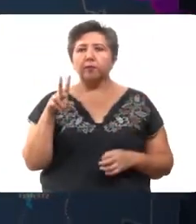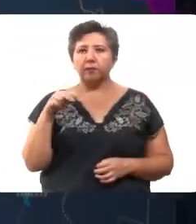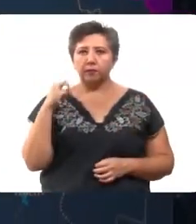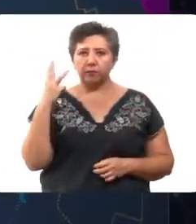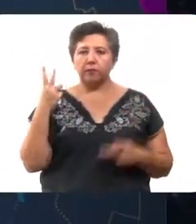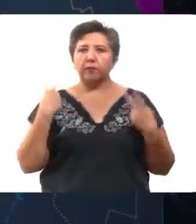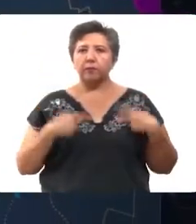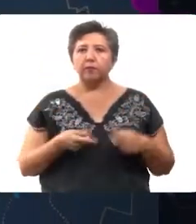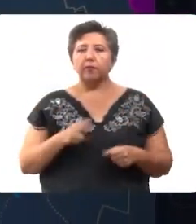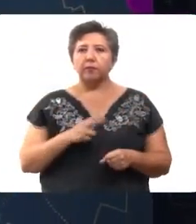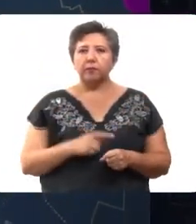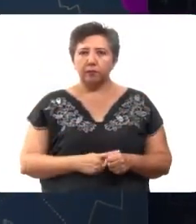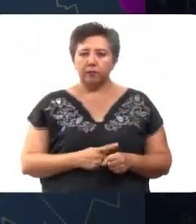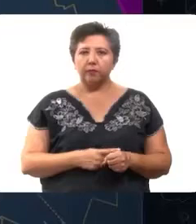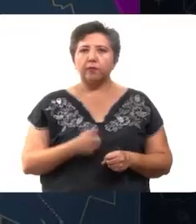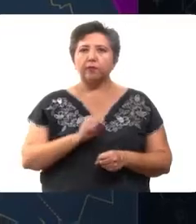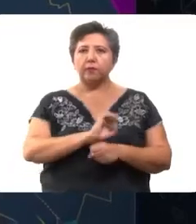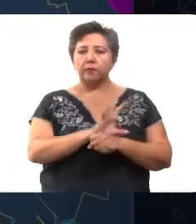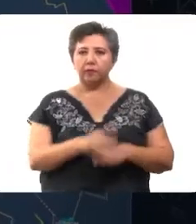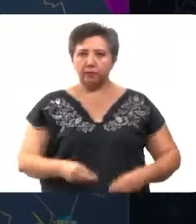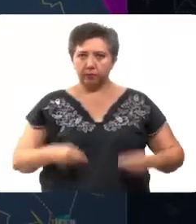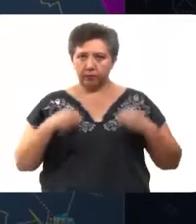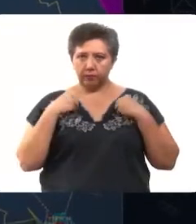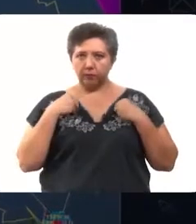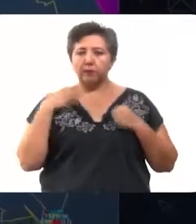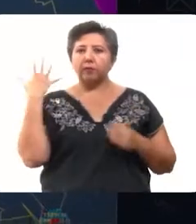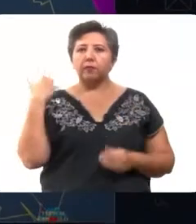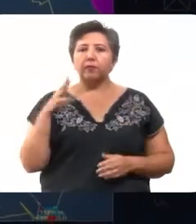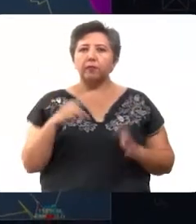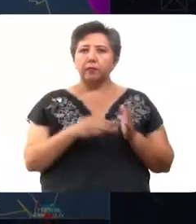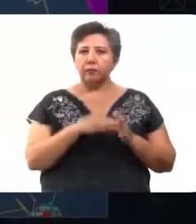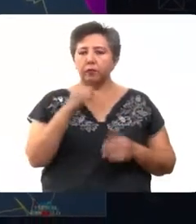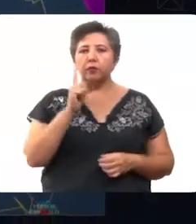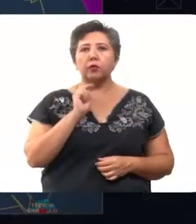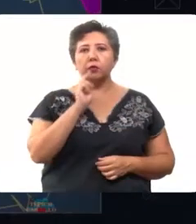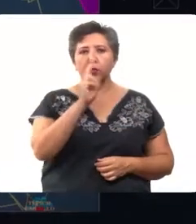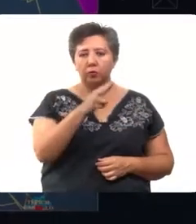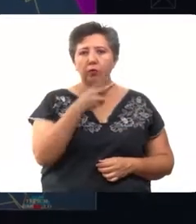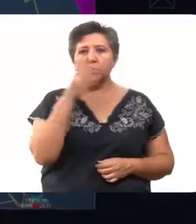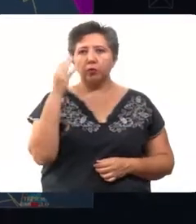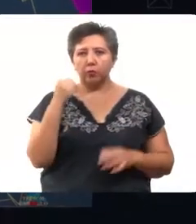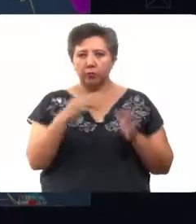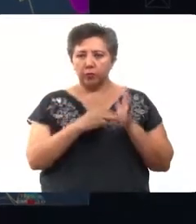36.983 personas contagiadas de coronavirus, que viven 10.001 en la zona norte,